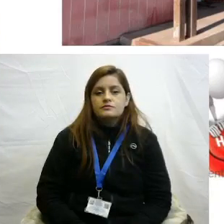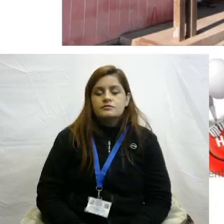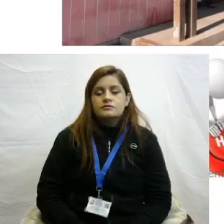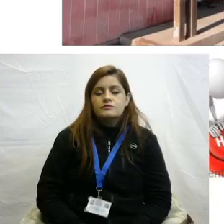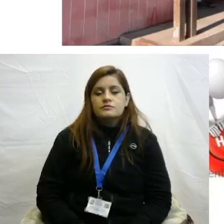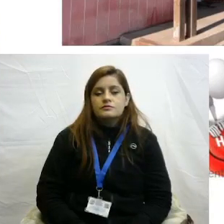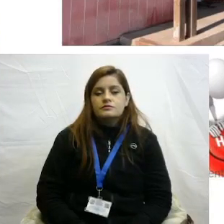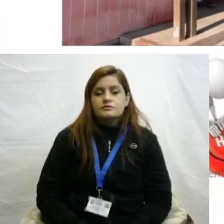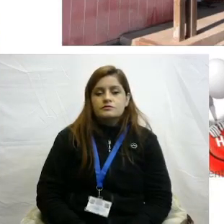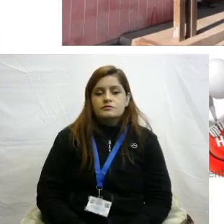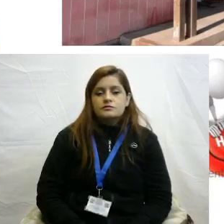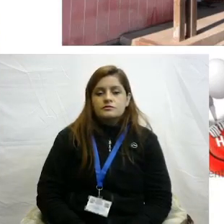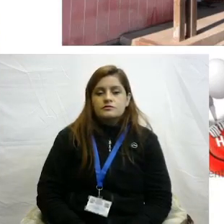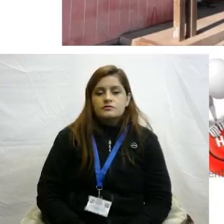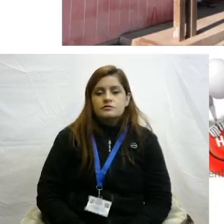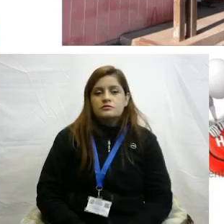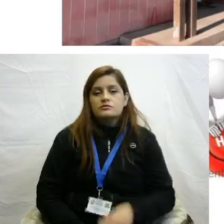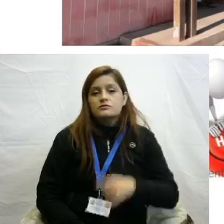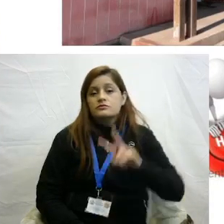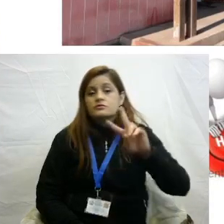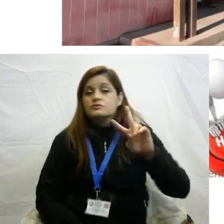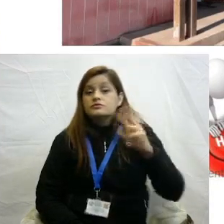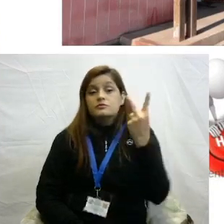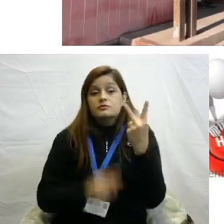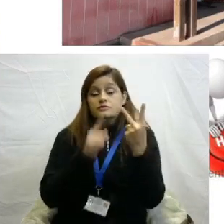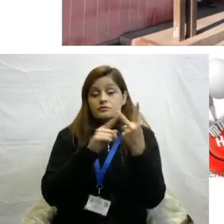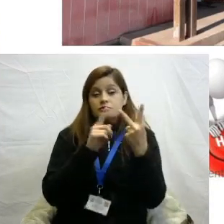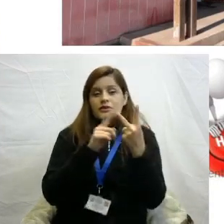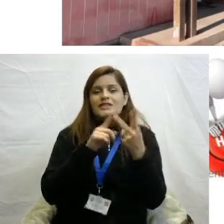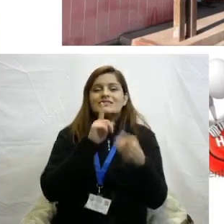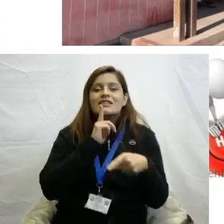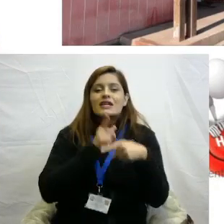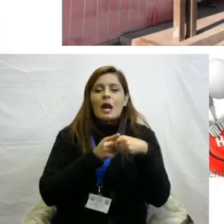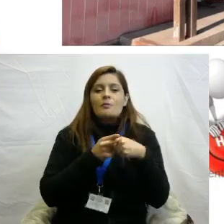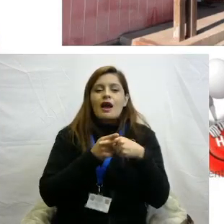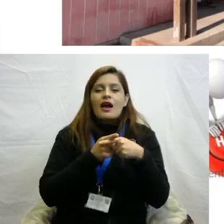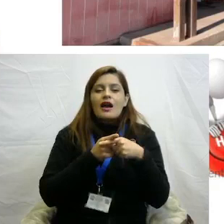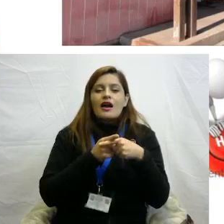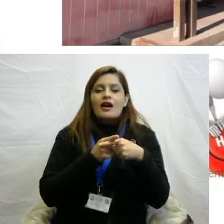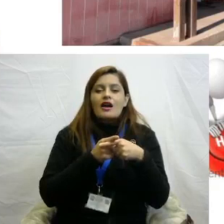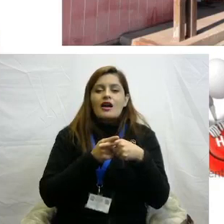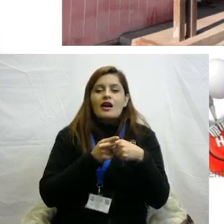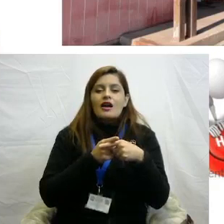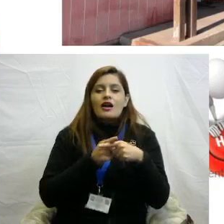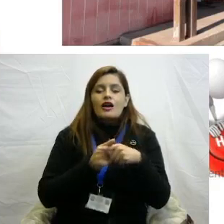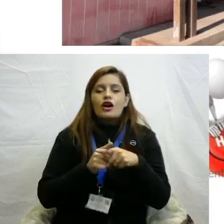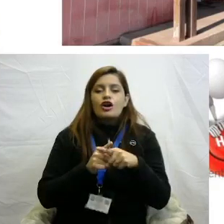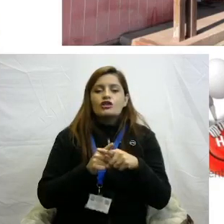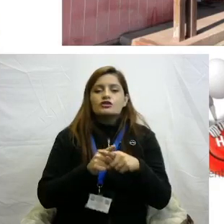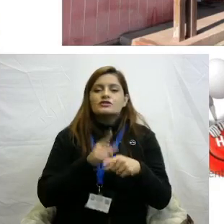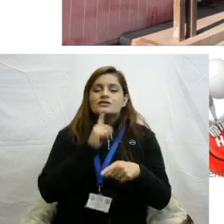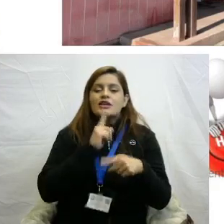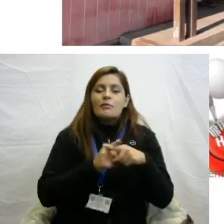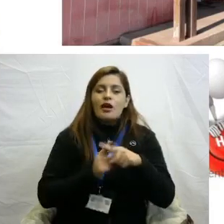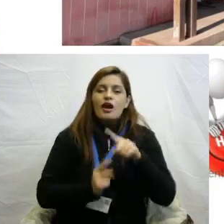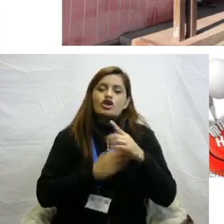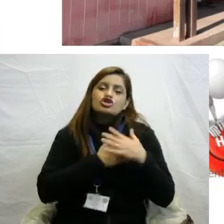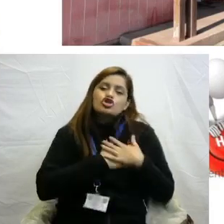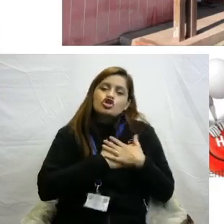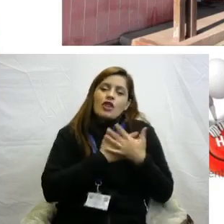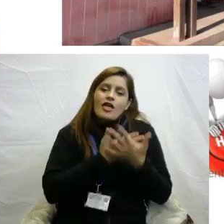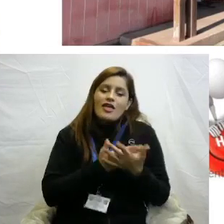que es solidaria y esfuerzo, la verdad que esta sede hay que incorporarla a la UTI porque está en muy, muy